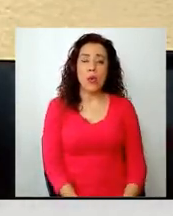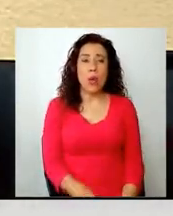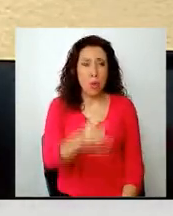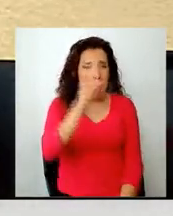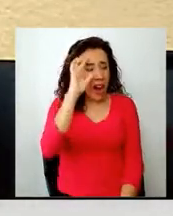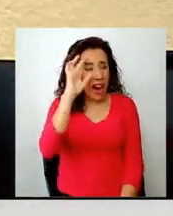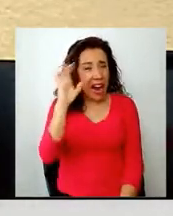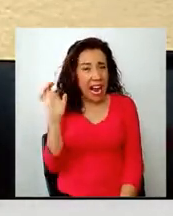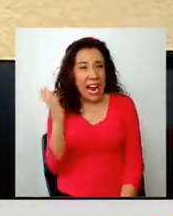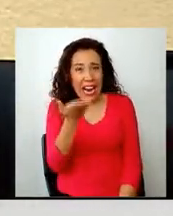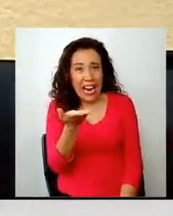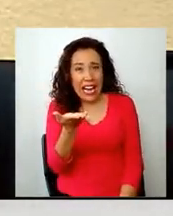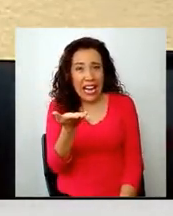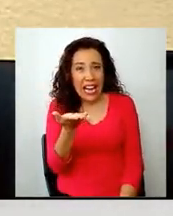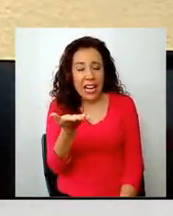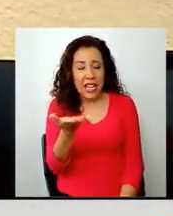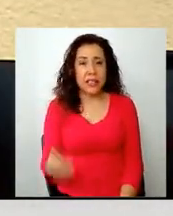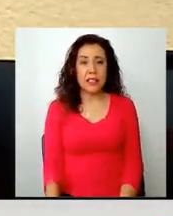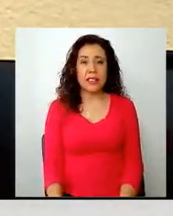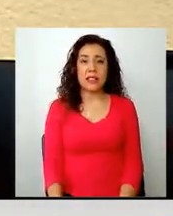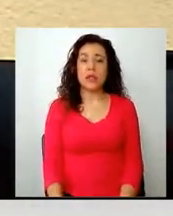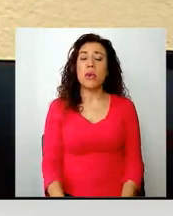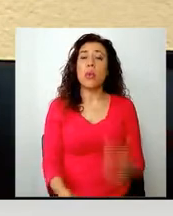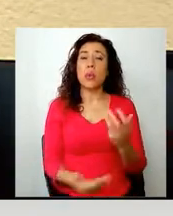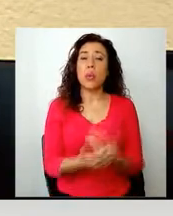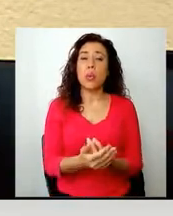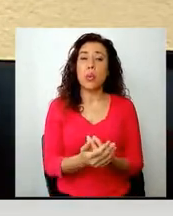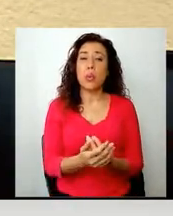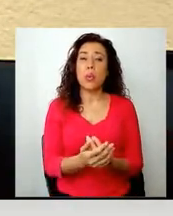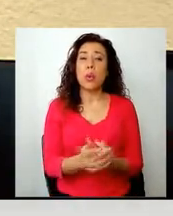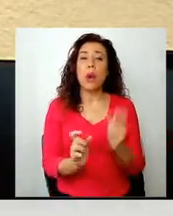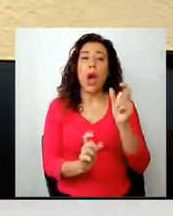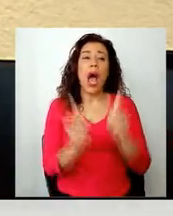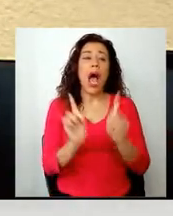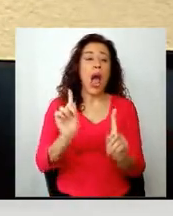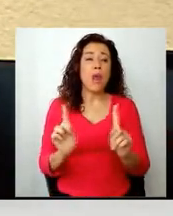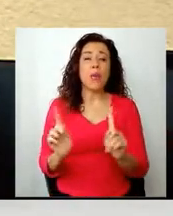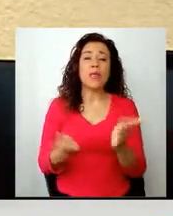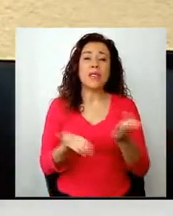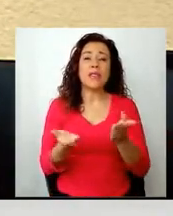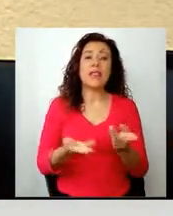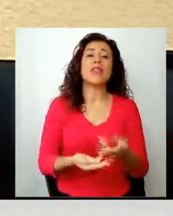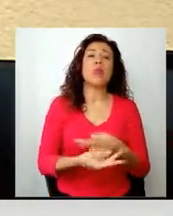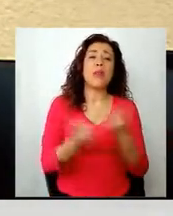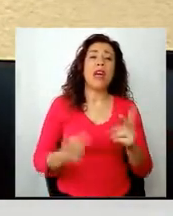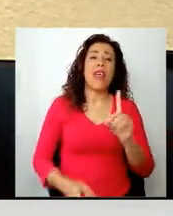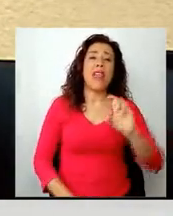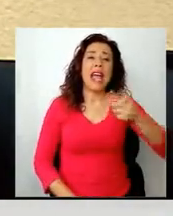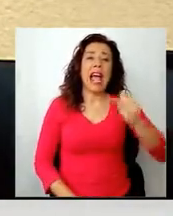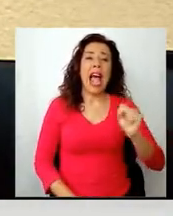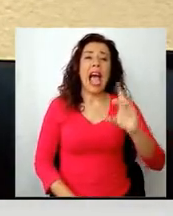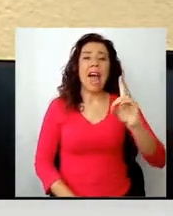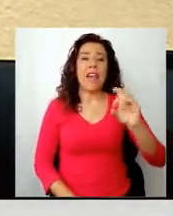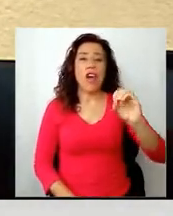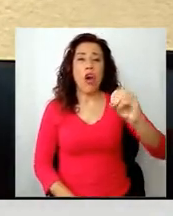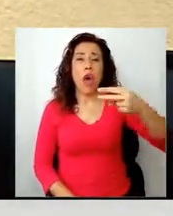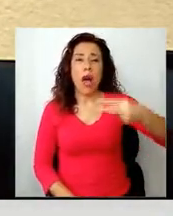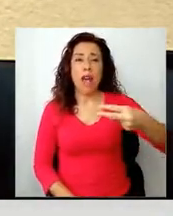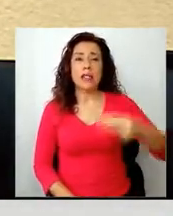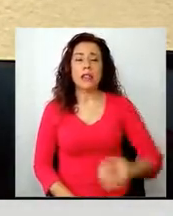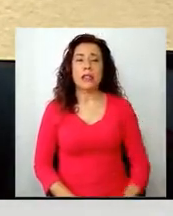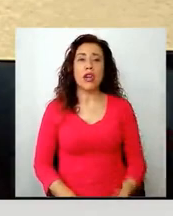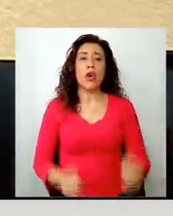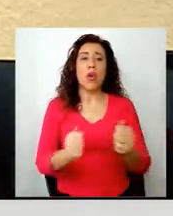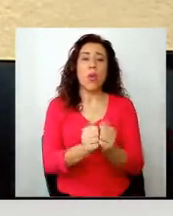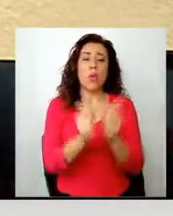que hubo alguno de los estamentos públicos dga d Oh junta de vigilancia